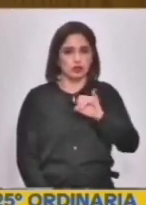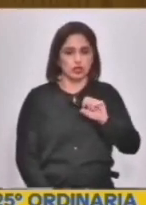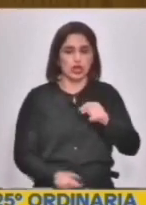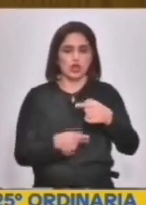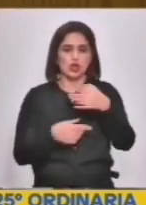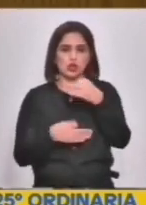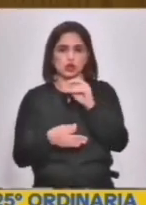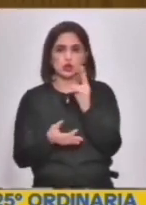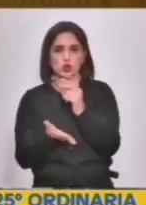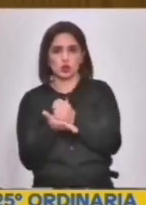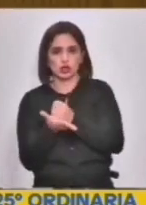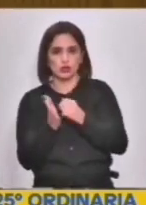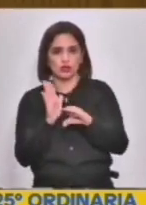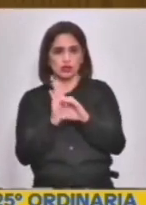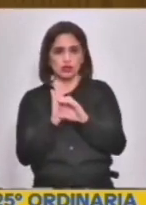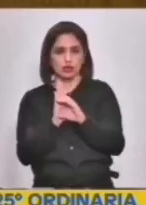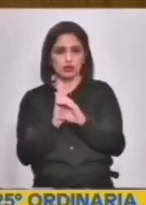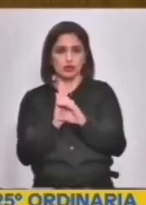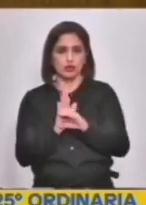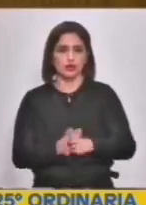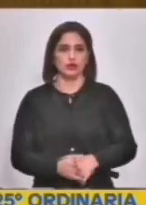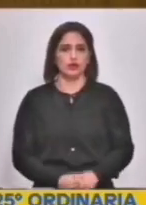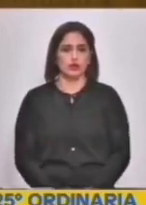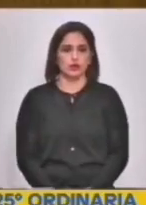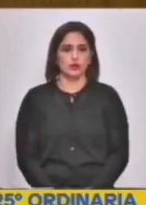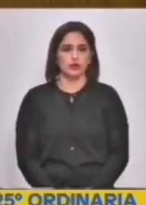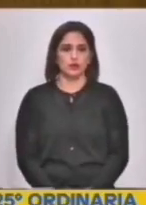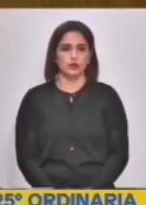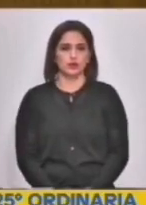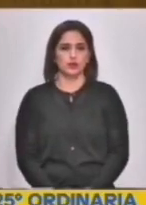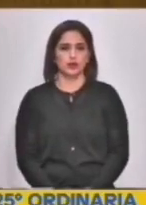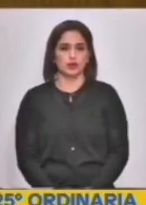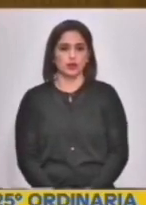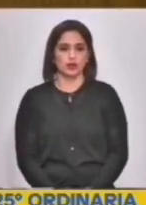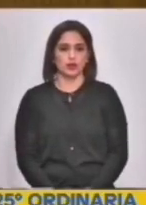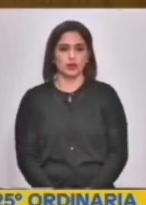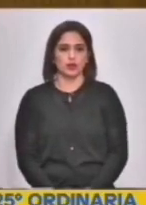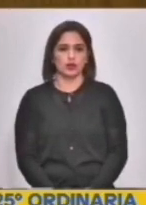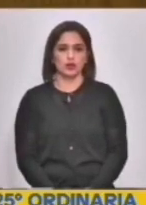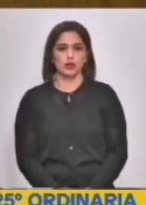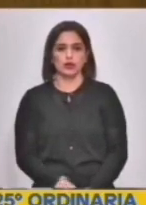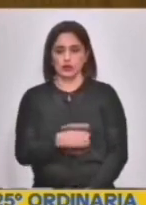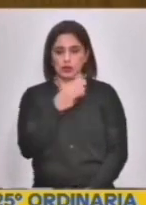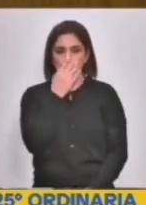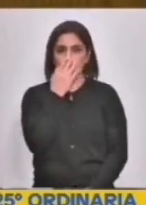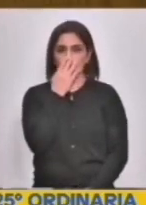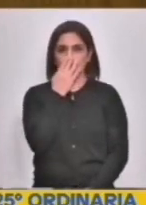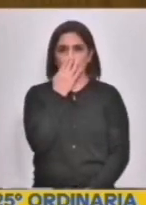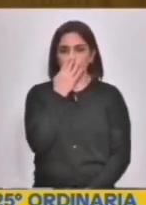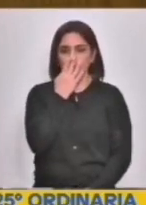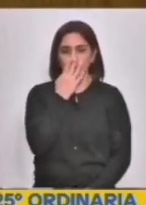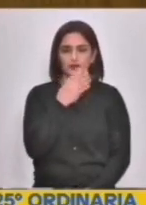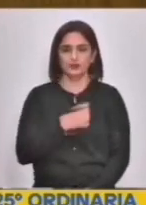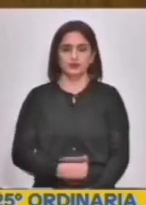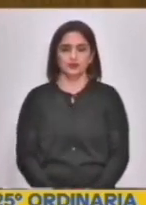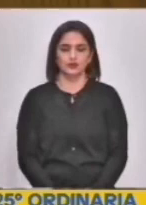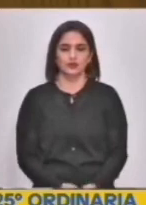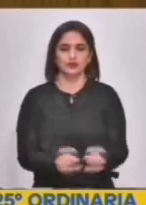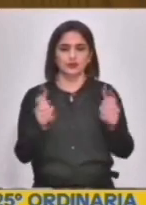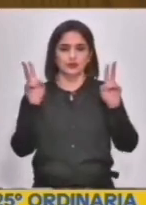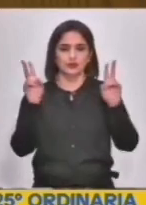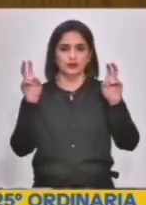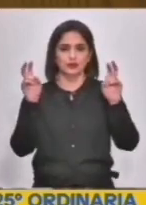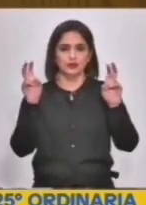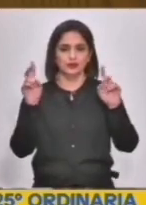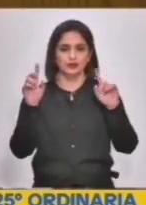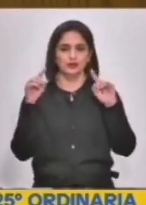trámite constitucional y que hay que alinearlo digamos porque porque las cosas no se aprueban de a uno sino dentro del contexto de